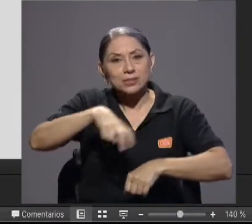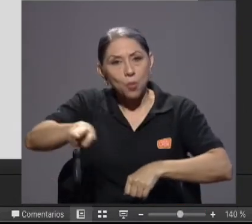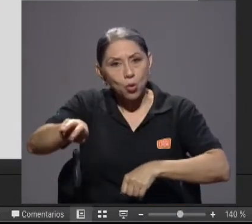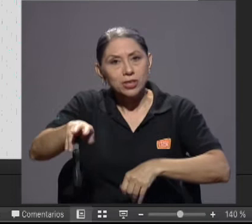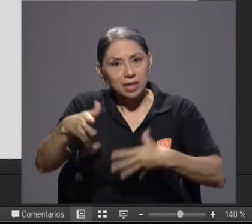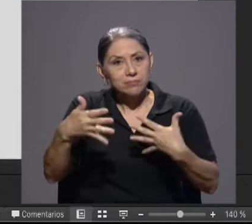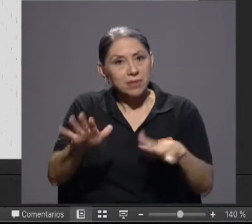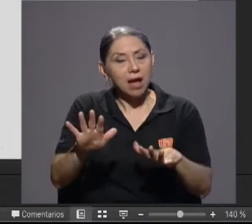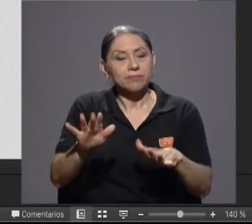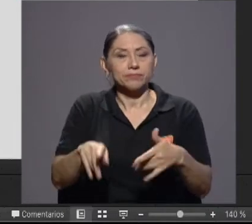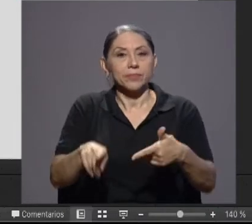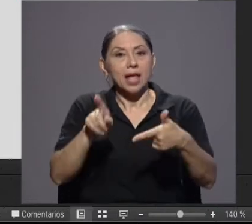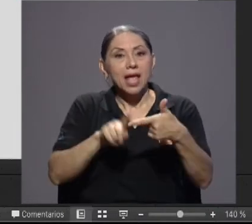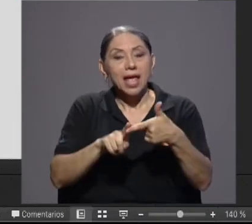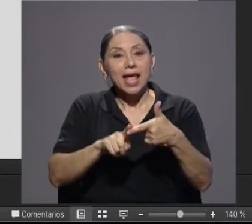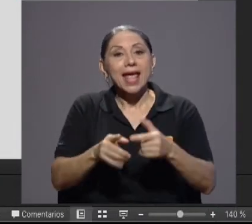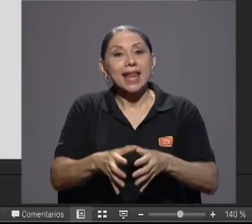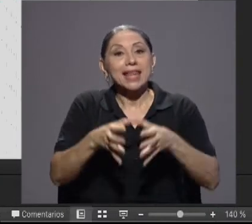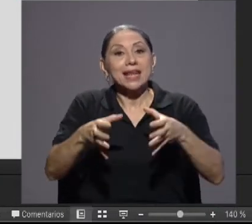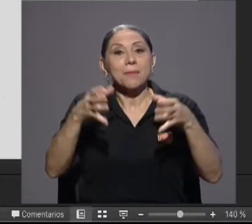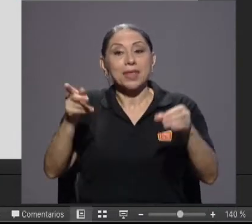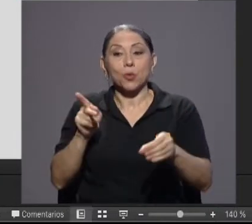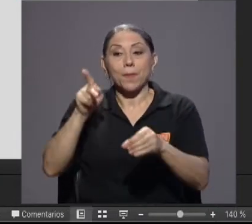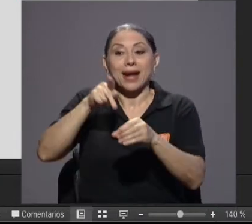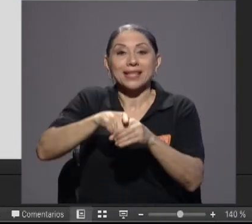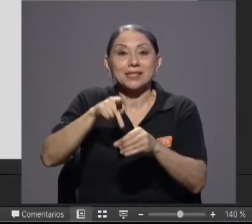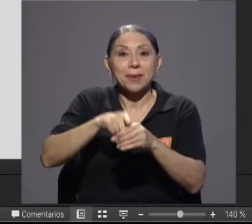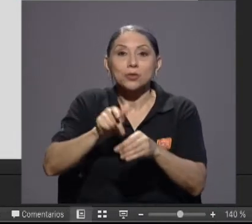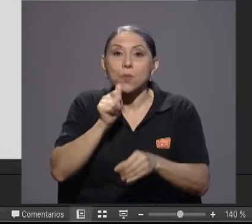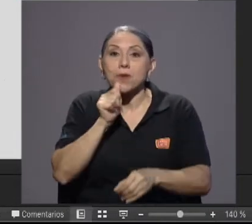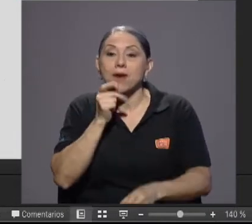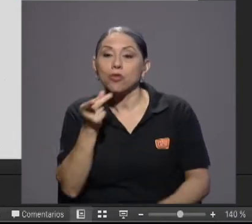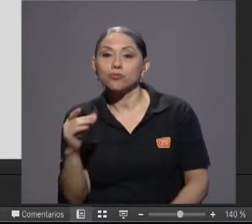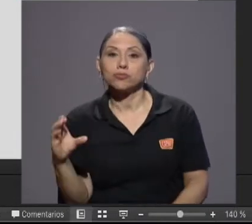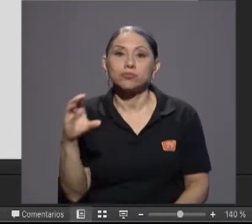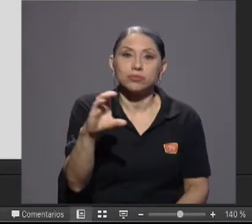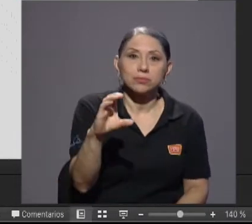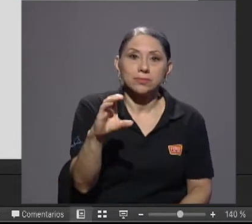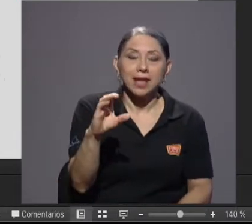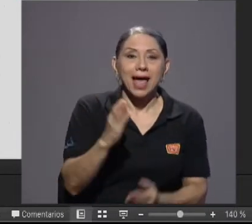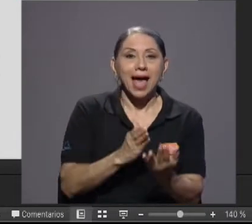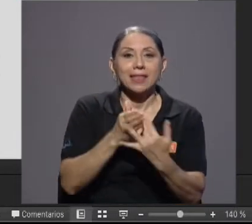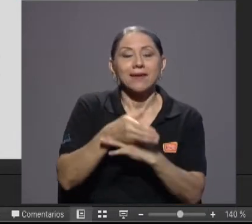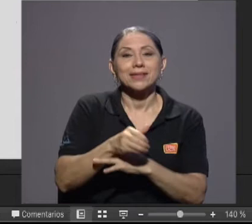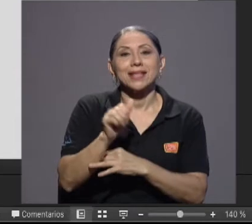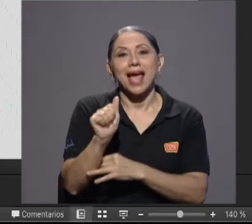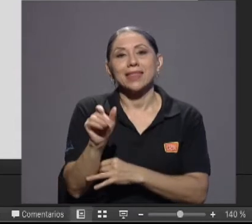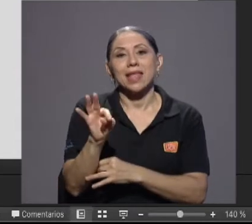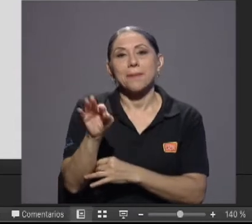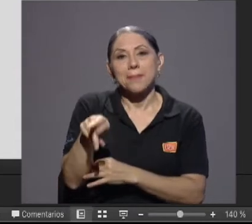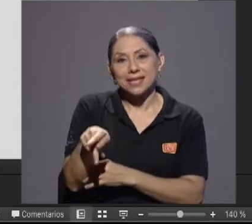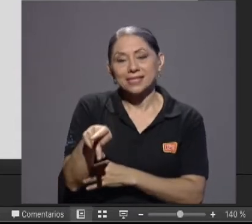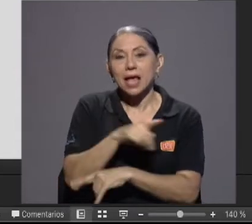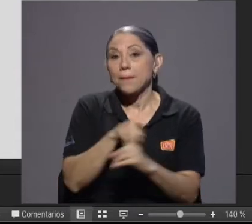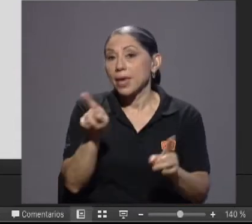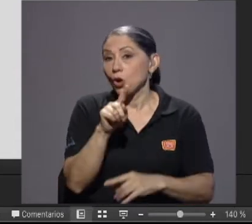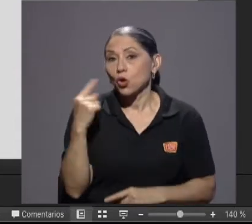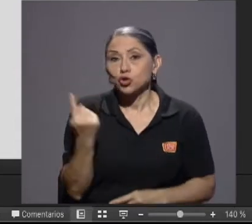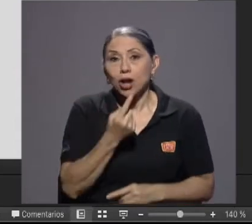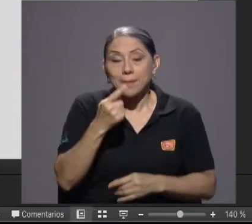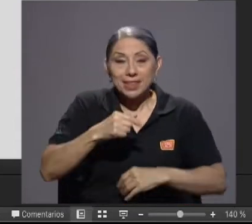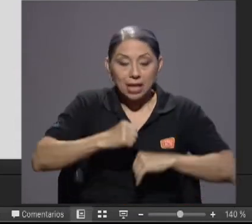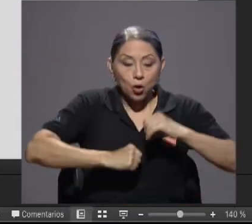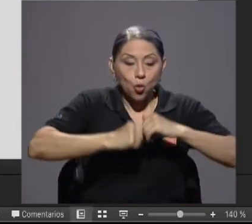ruta, el incremento de la participación del capital privado a través de APPs, pero no solamente en construcción